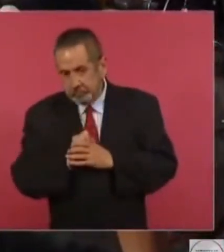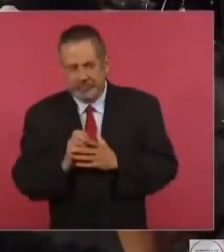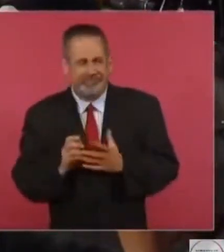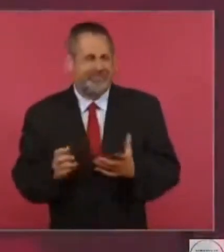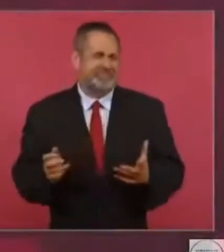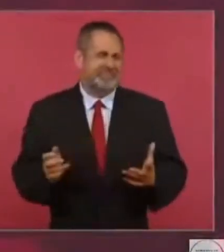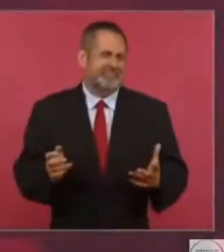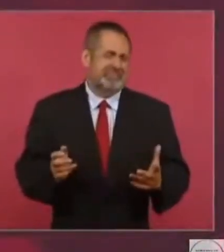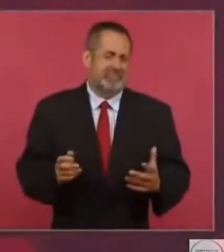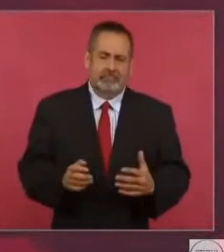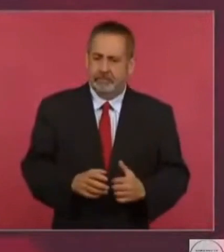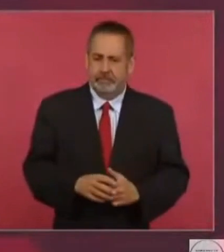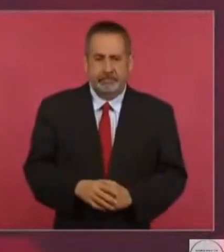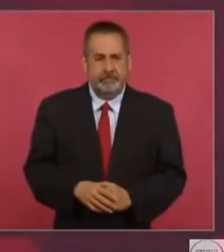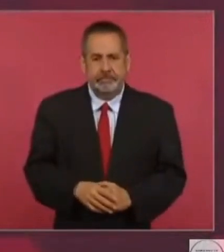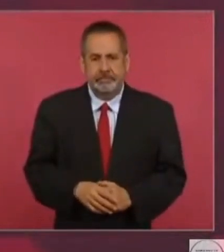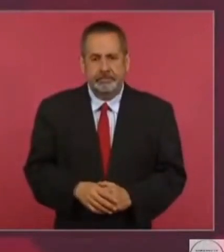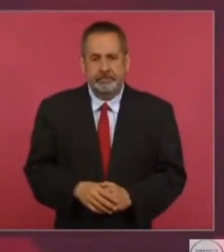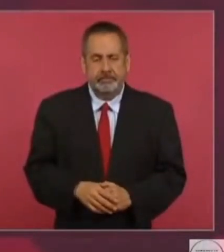Entonces,